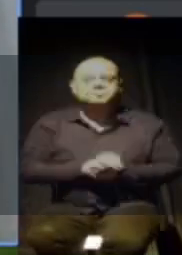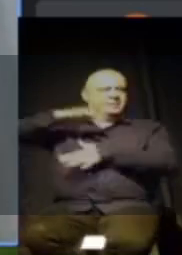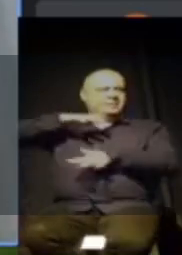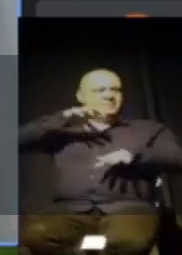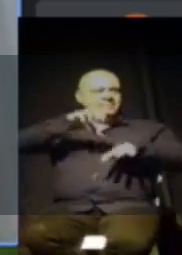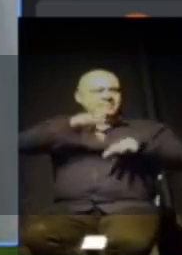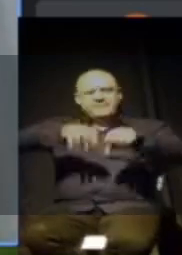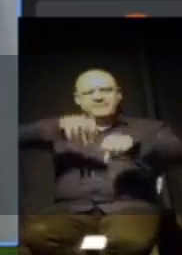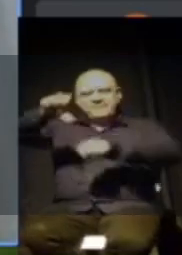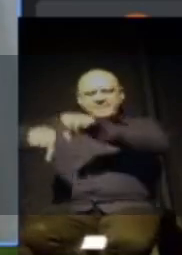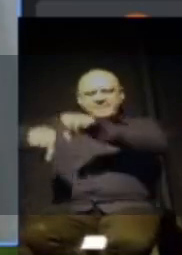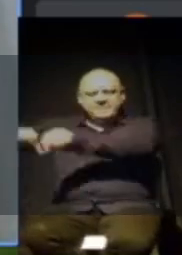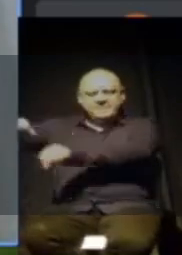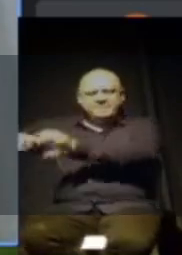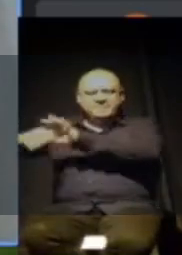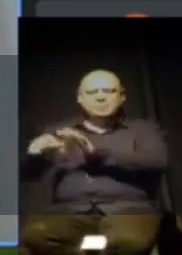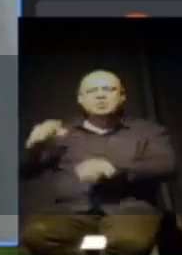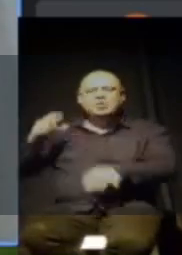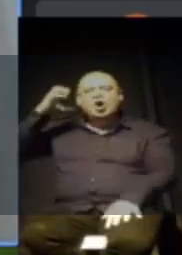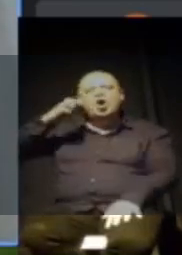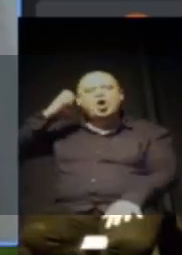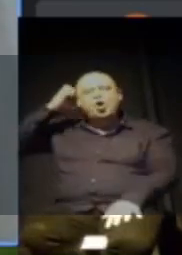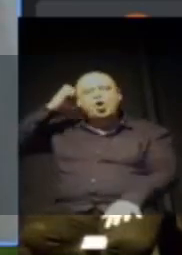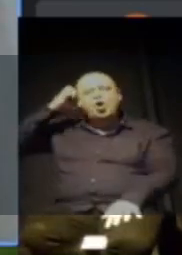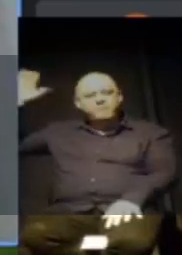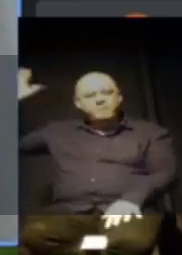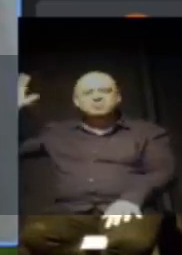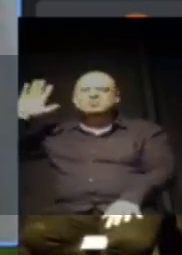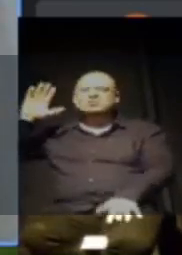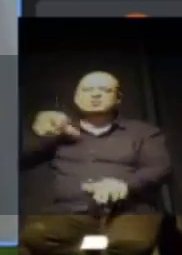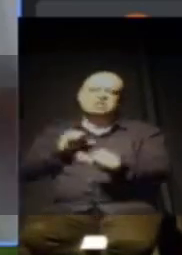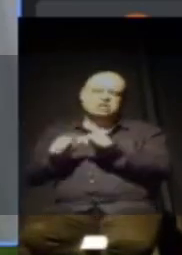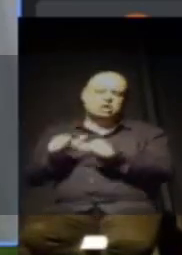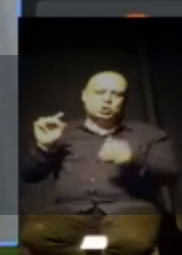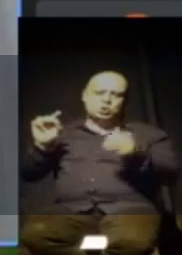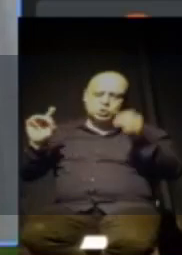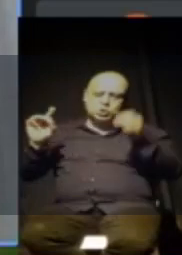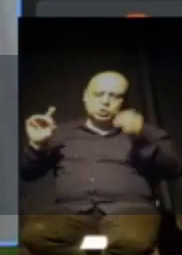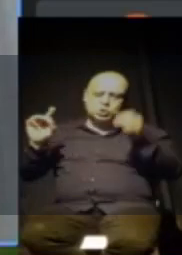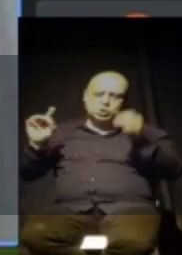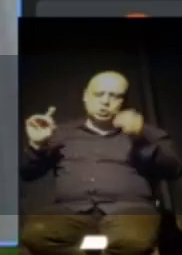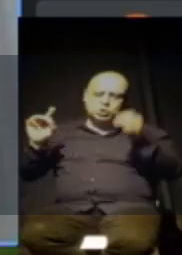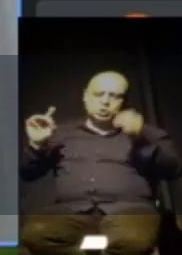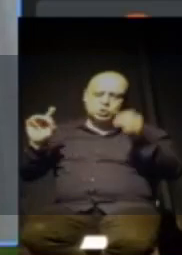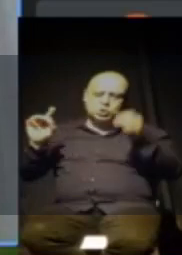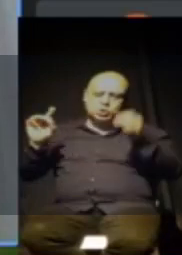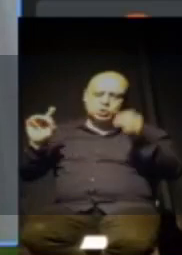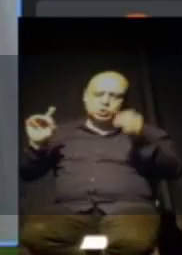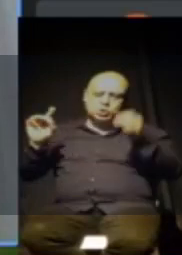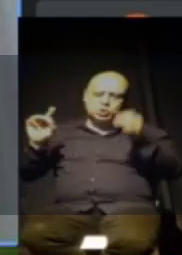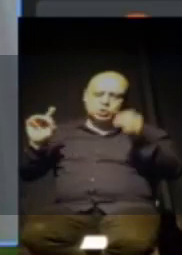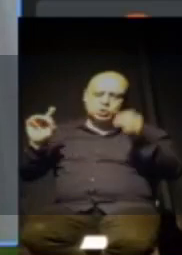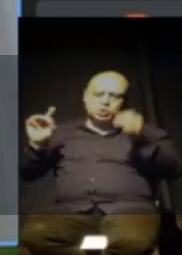Indudablemente, la invasión de las Américas y los Caribes a manos de la Europa Occidental en el siglo XV produjo impactos